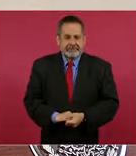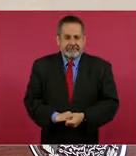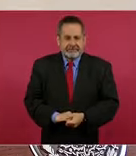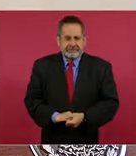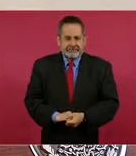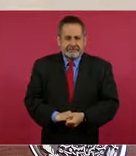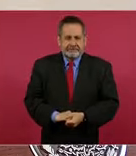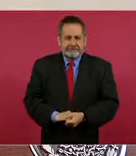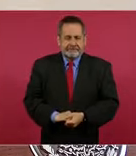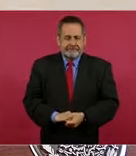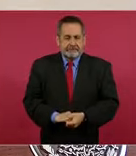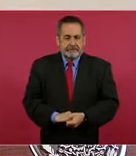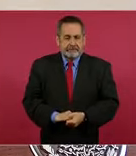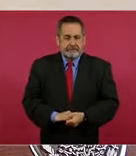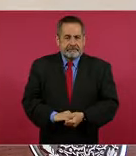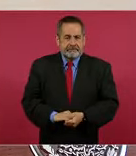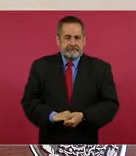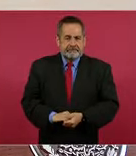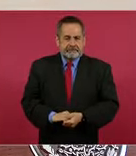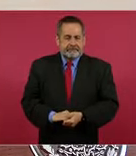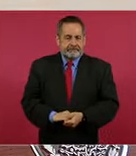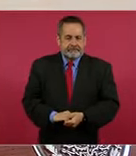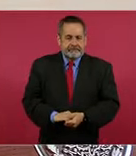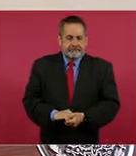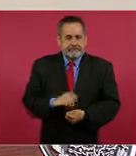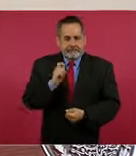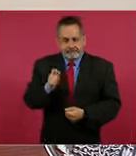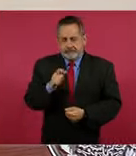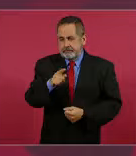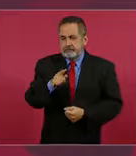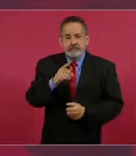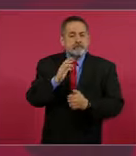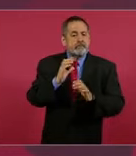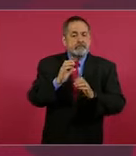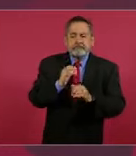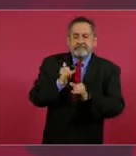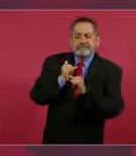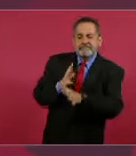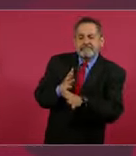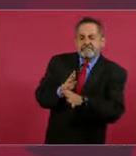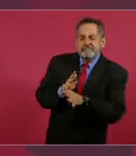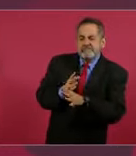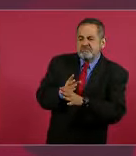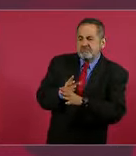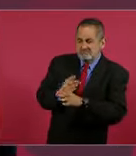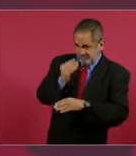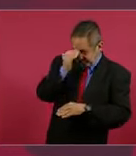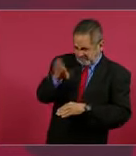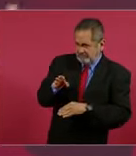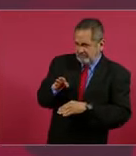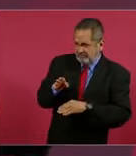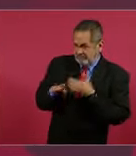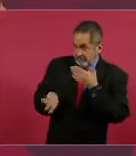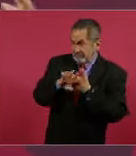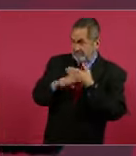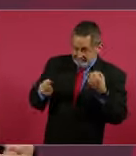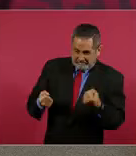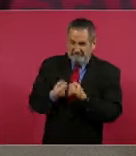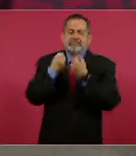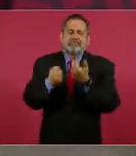Es cosa de no caer en la trampa de la violencia, porque ahí sí. ¿Qué tienen